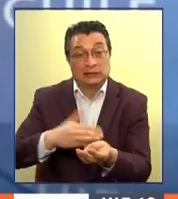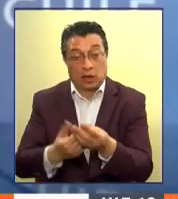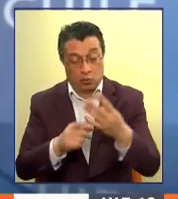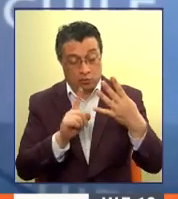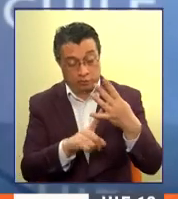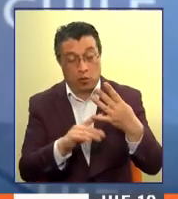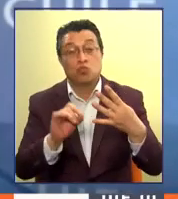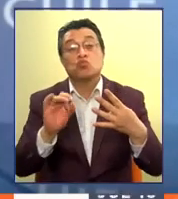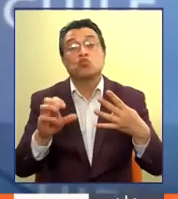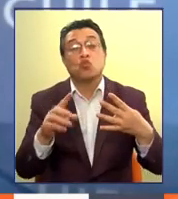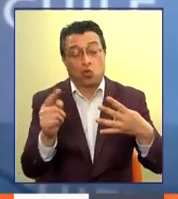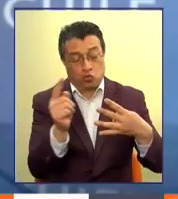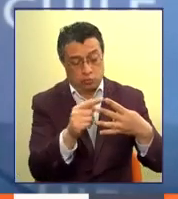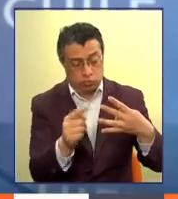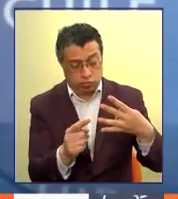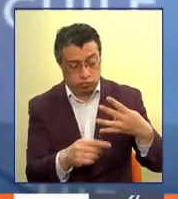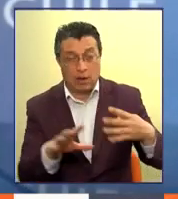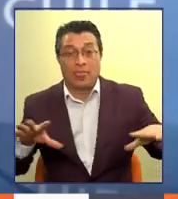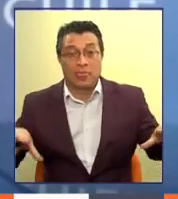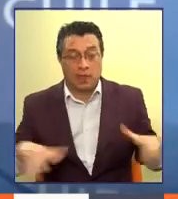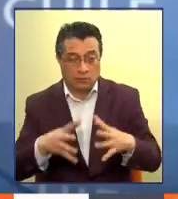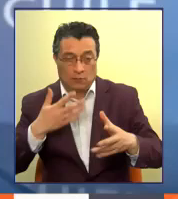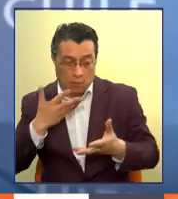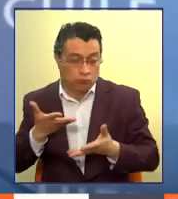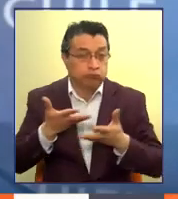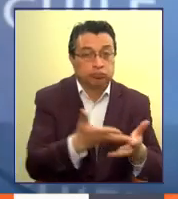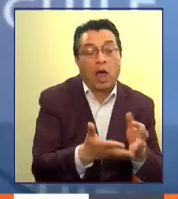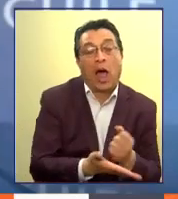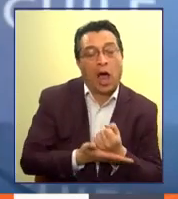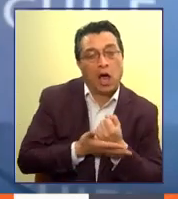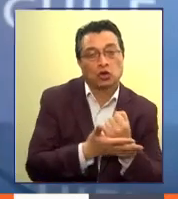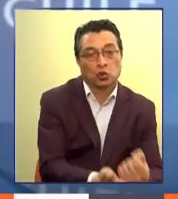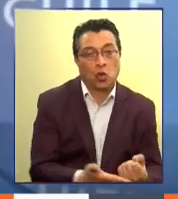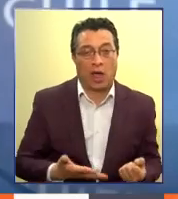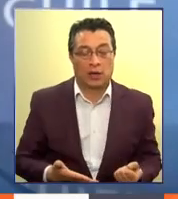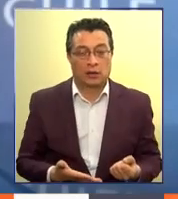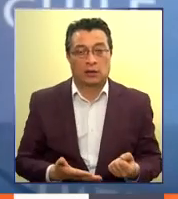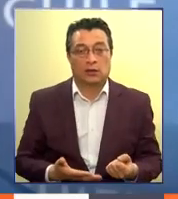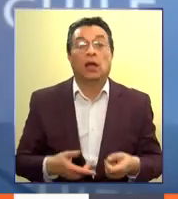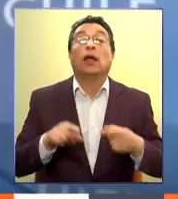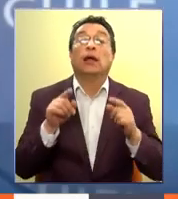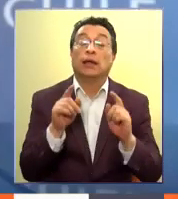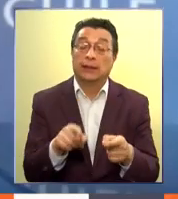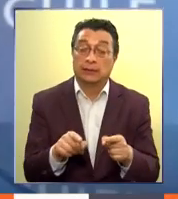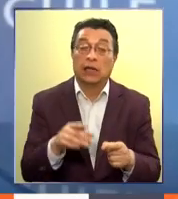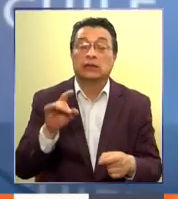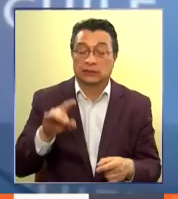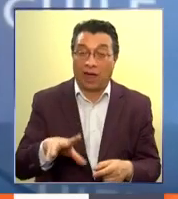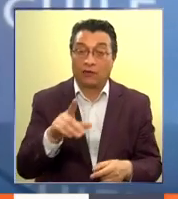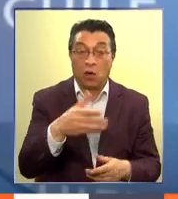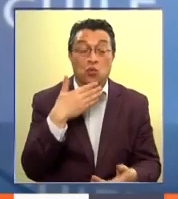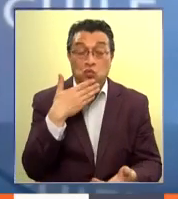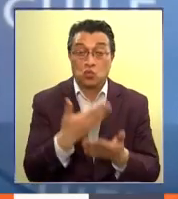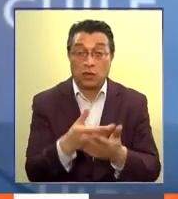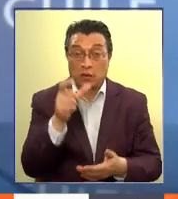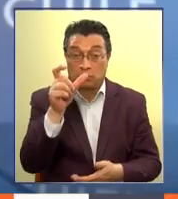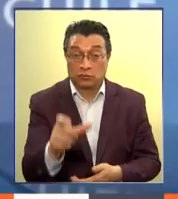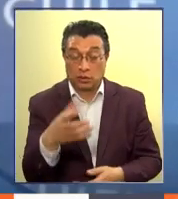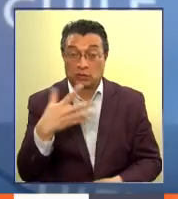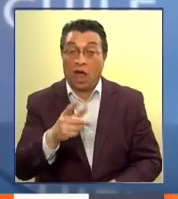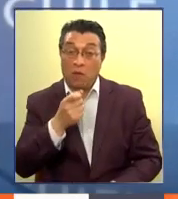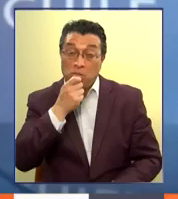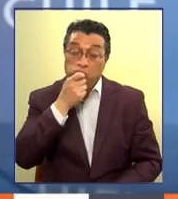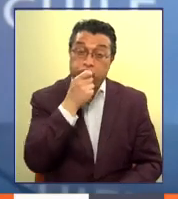muchos dispositivos que se tienen que activar y coordinar. Y además sabemos que en el momento en que la víctima llega y hace la